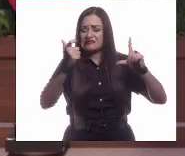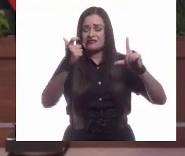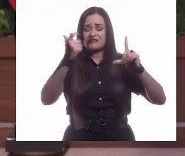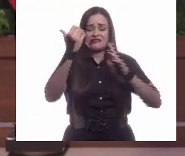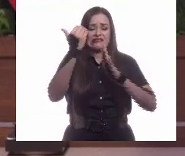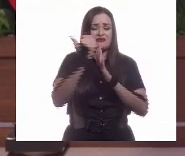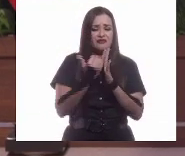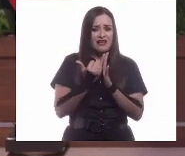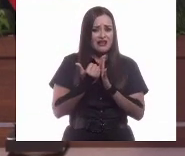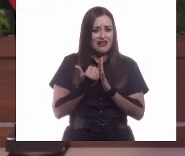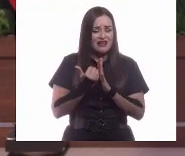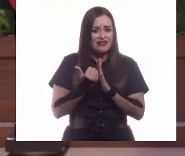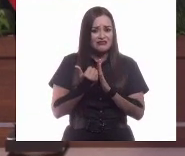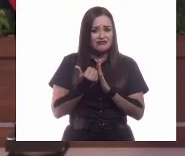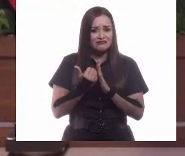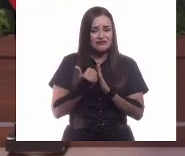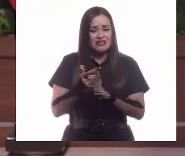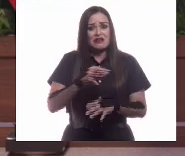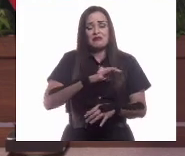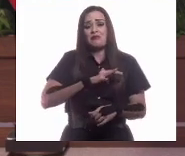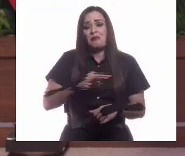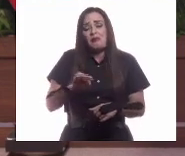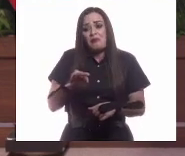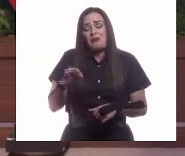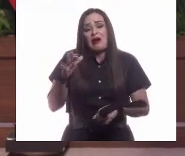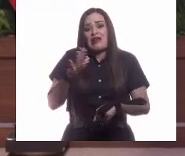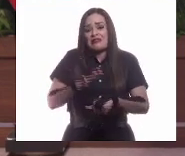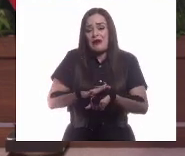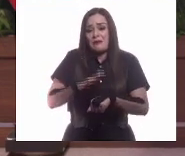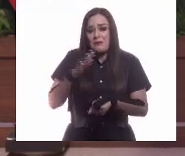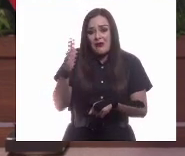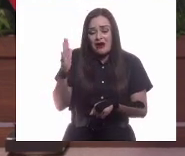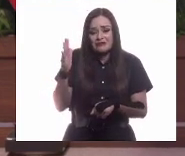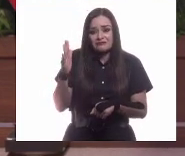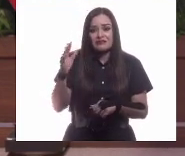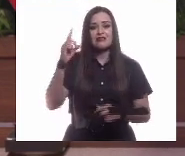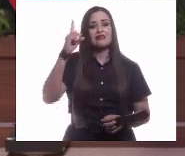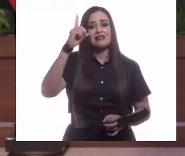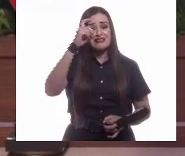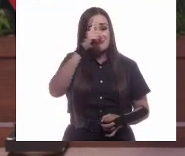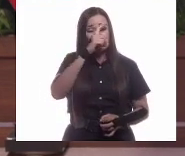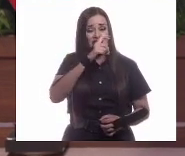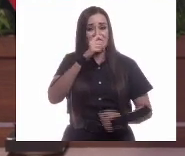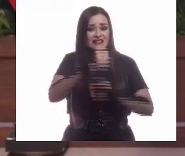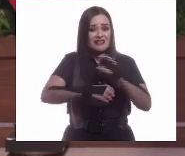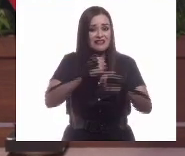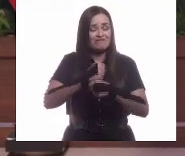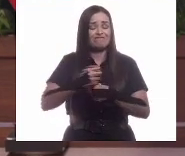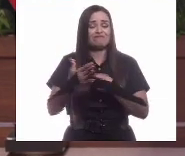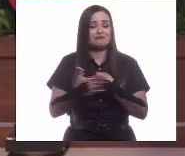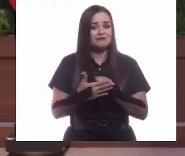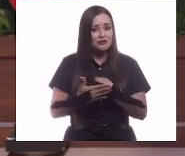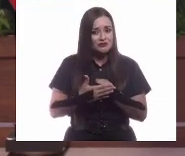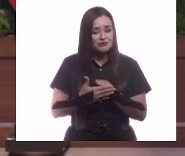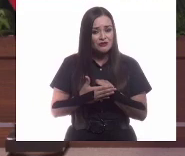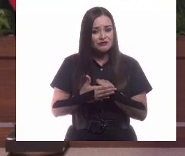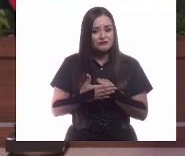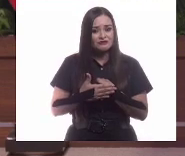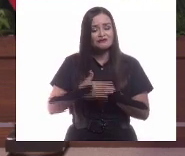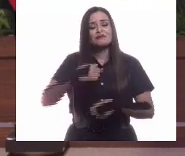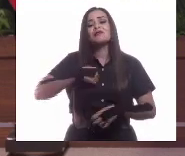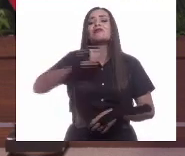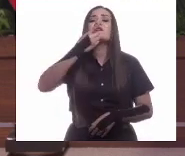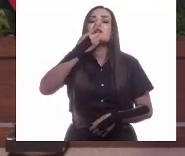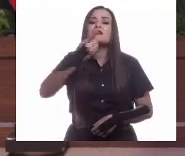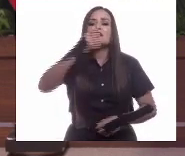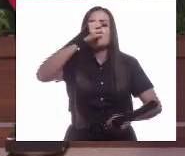seguramente sus efectos serán agravados por un contexto externo complejo el próximo año. Le pido al señor